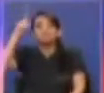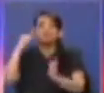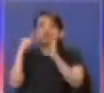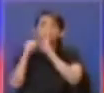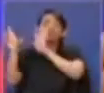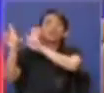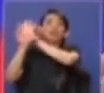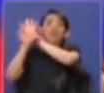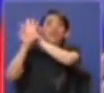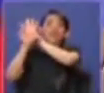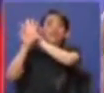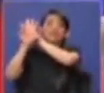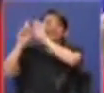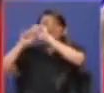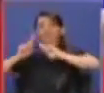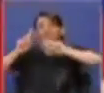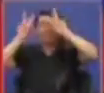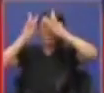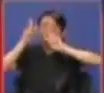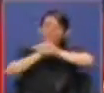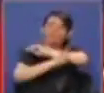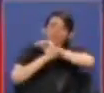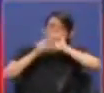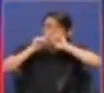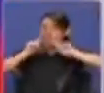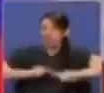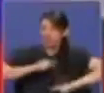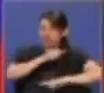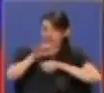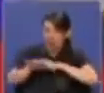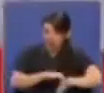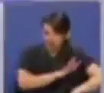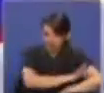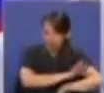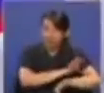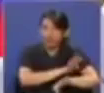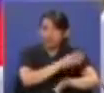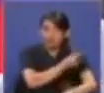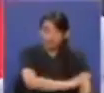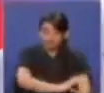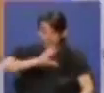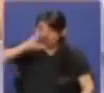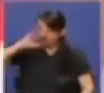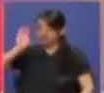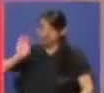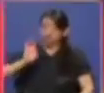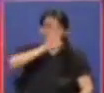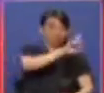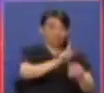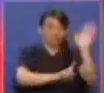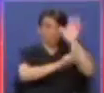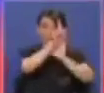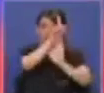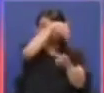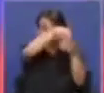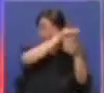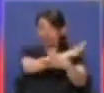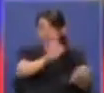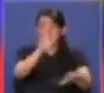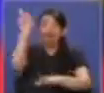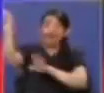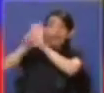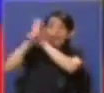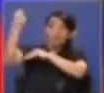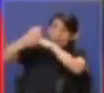el 12% de las utilidades petroleras se invierten para desarrollo local por ley. Es decir,